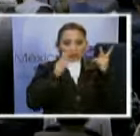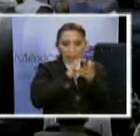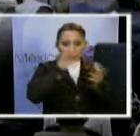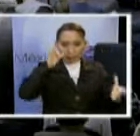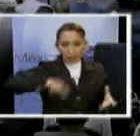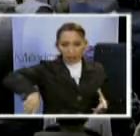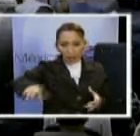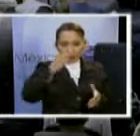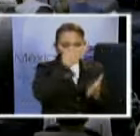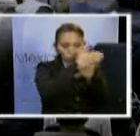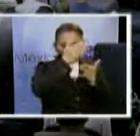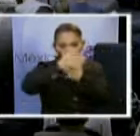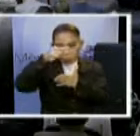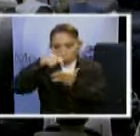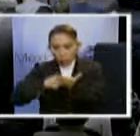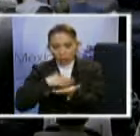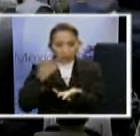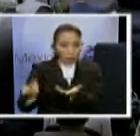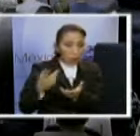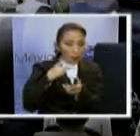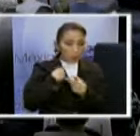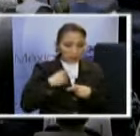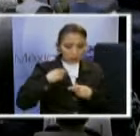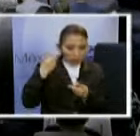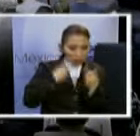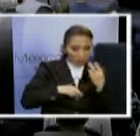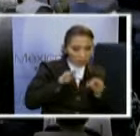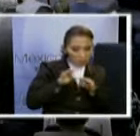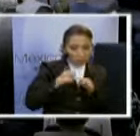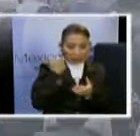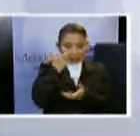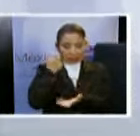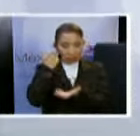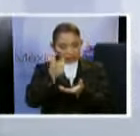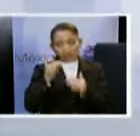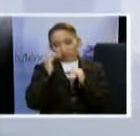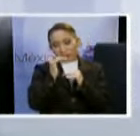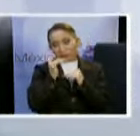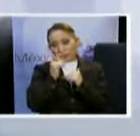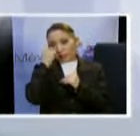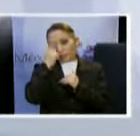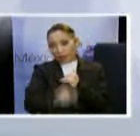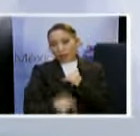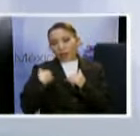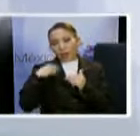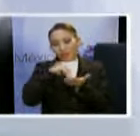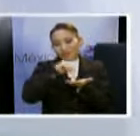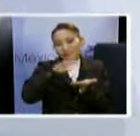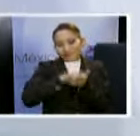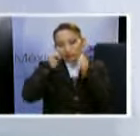granjas posibles, la escasez de recursos humanos y presupuestarios son una limitante para